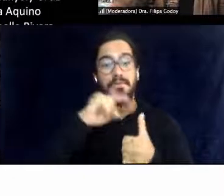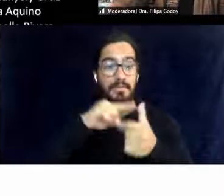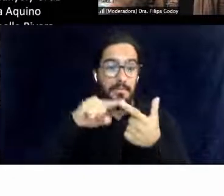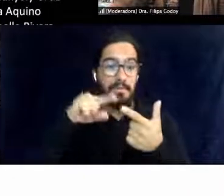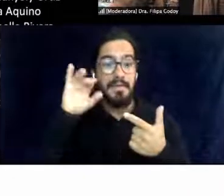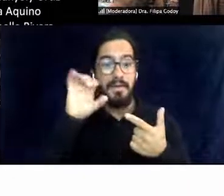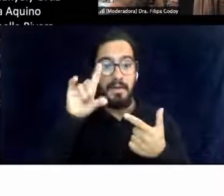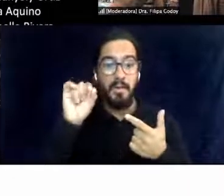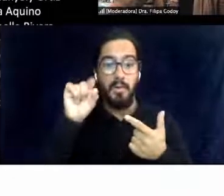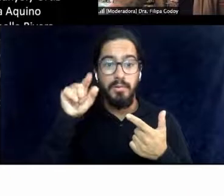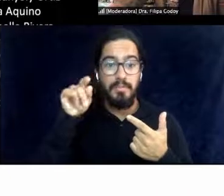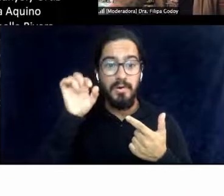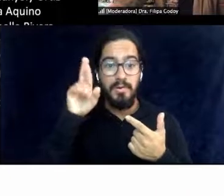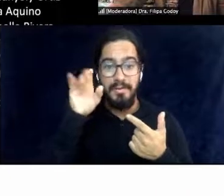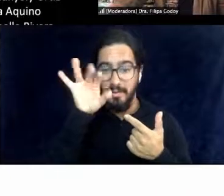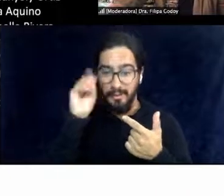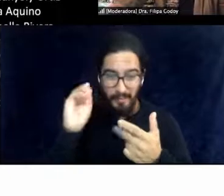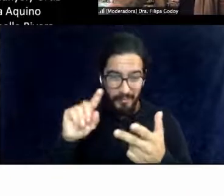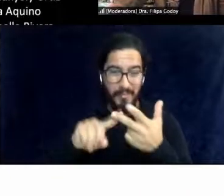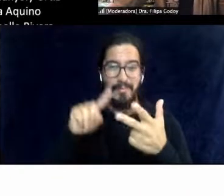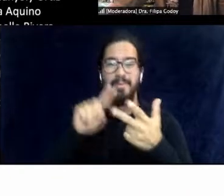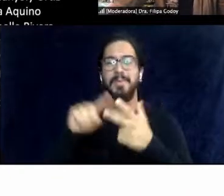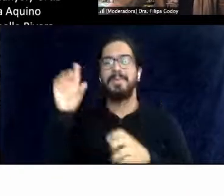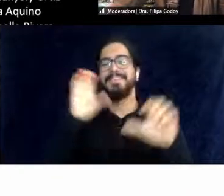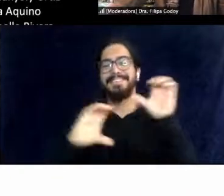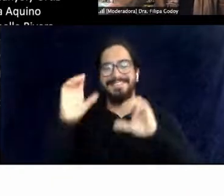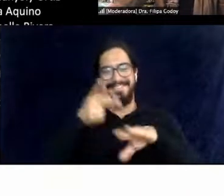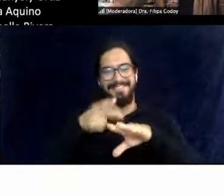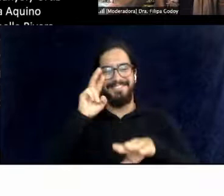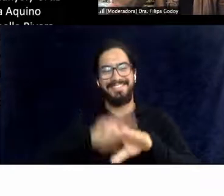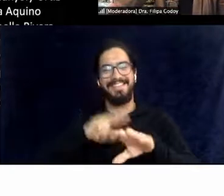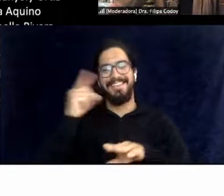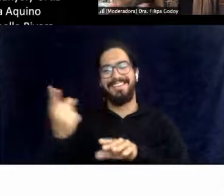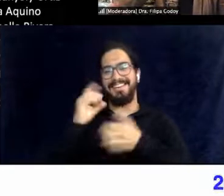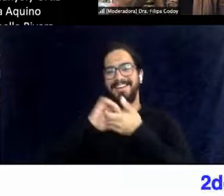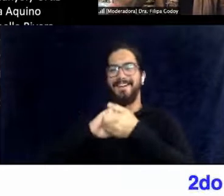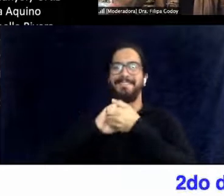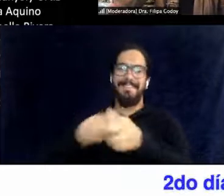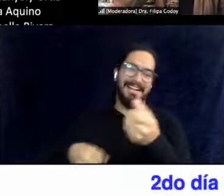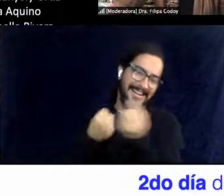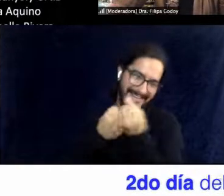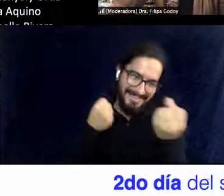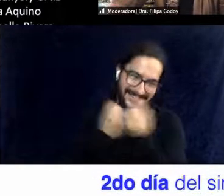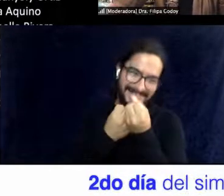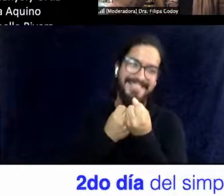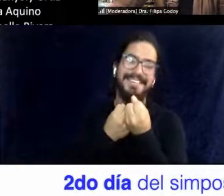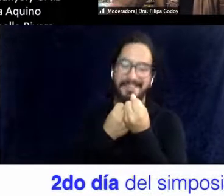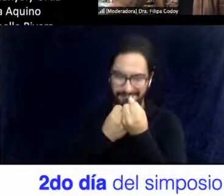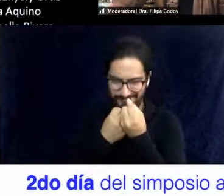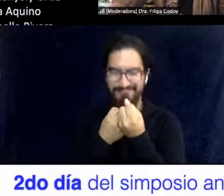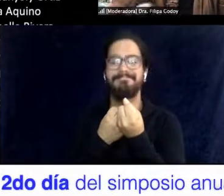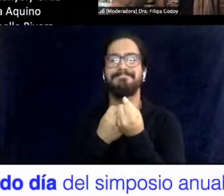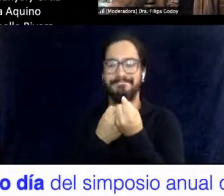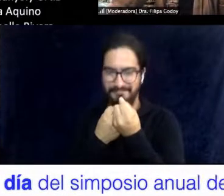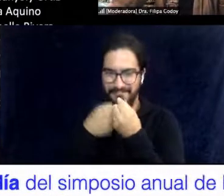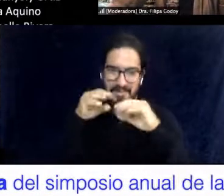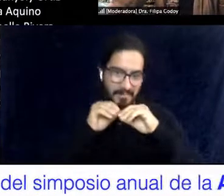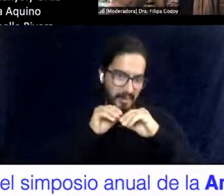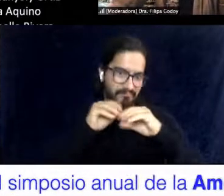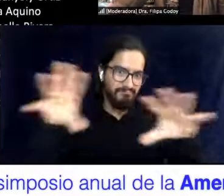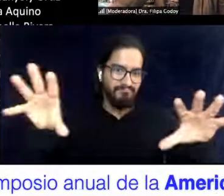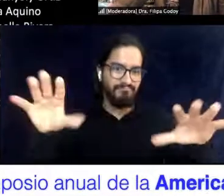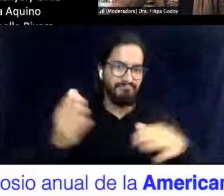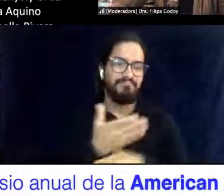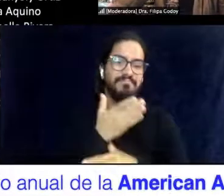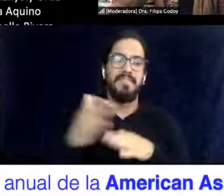hacer este evento. Ciencia Puerto Rico por siempre darnos la mano y mandar la información a las redes y estar siempre